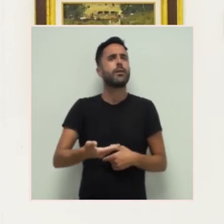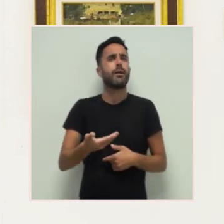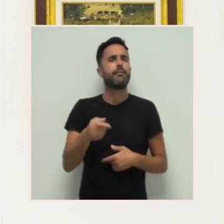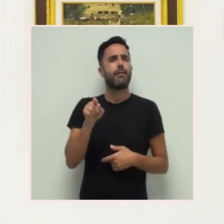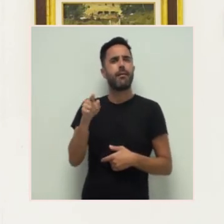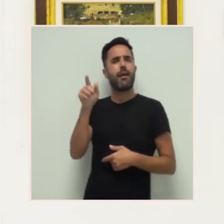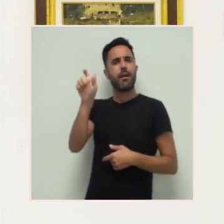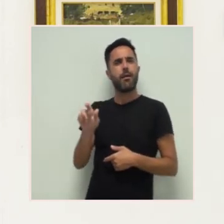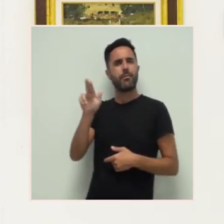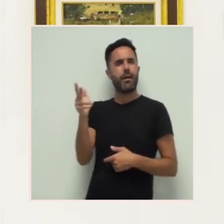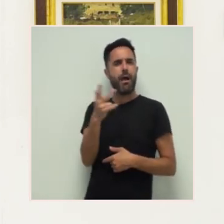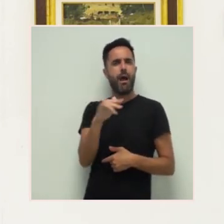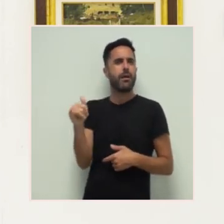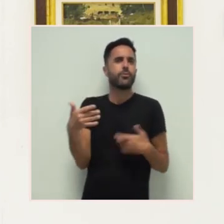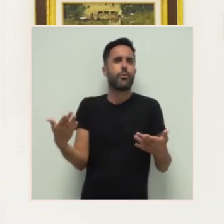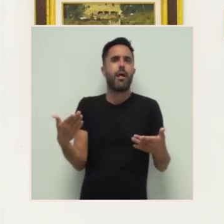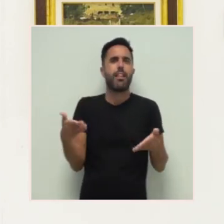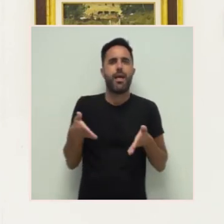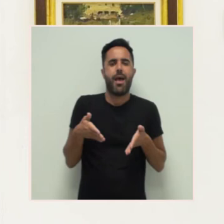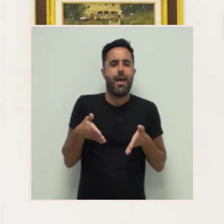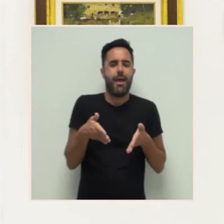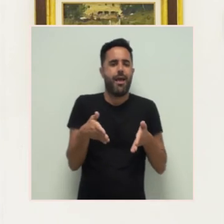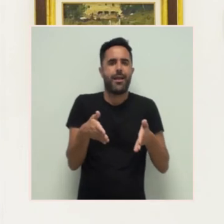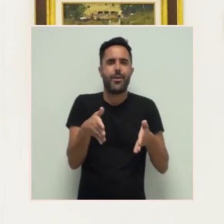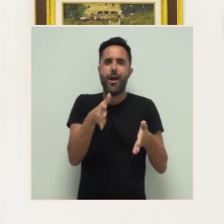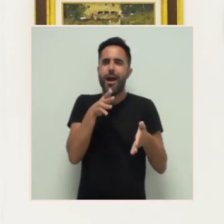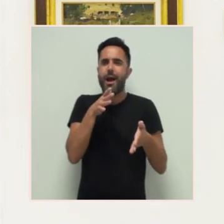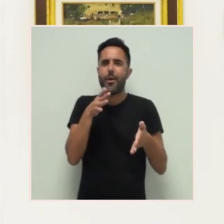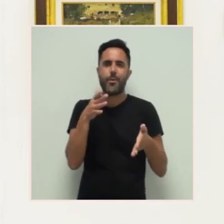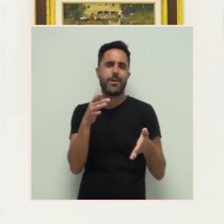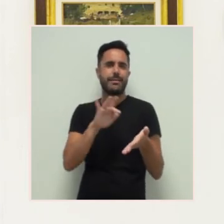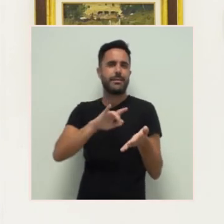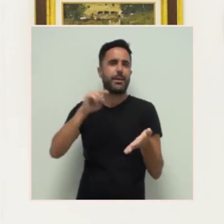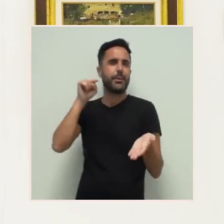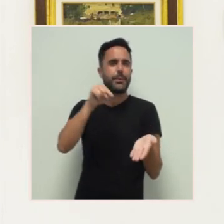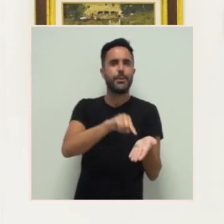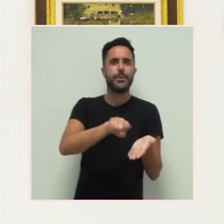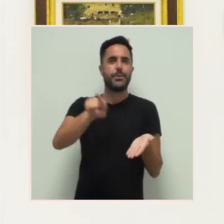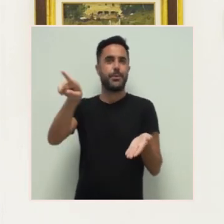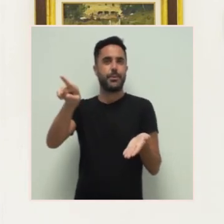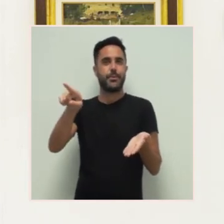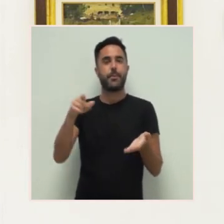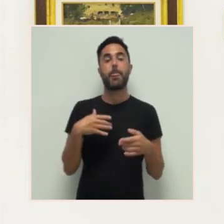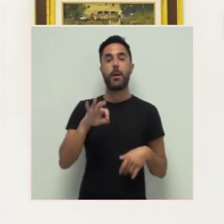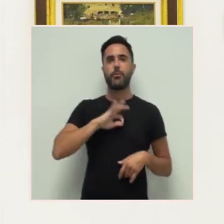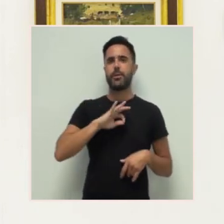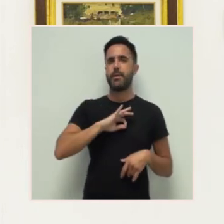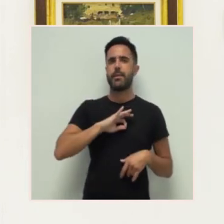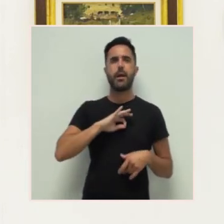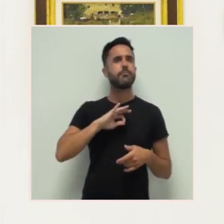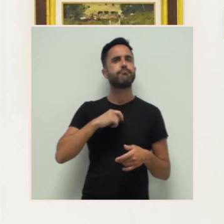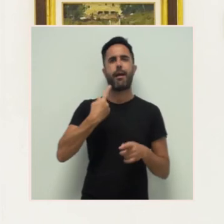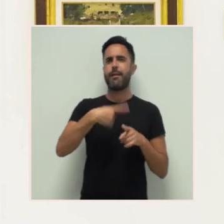sobre todo, no reflexo desas augas cristalinas. Pontevedra, como vos dicía, vai a ser un elemento fundamental na